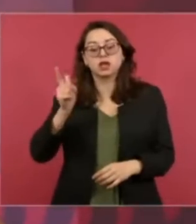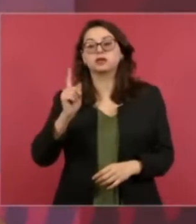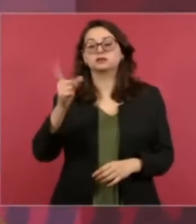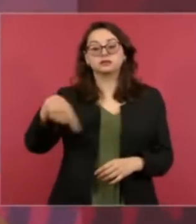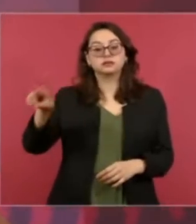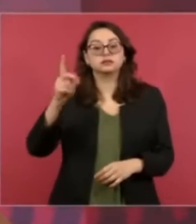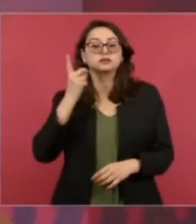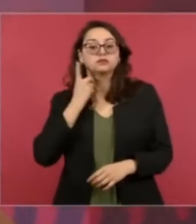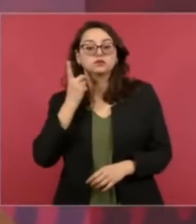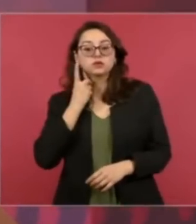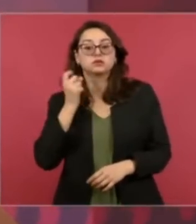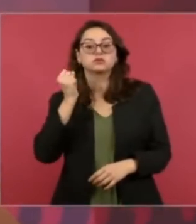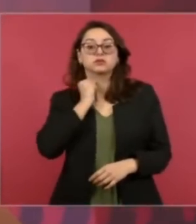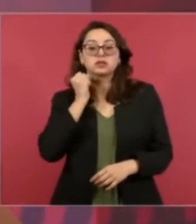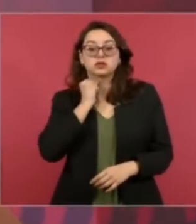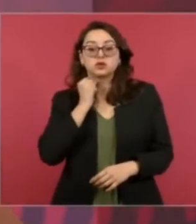mayoría